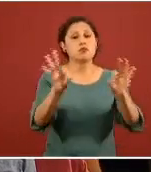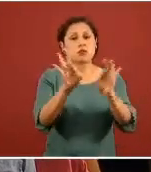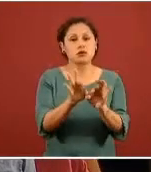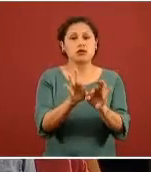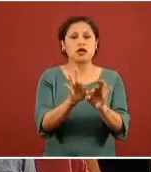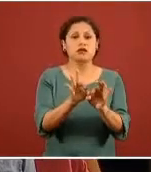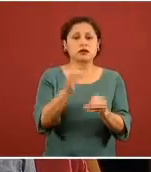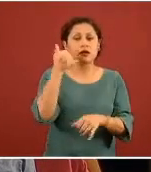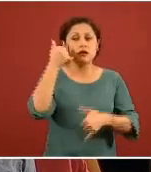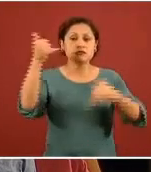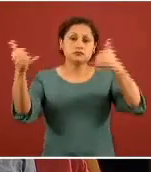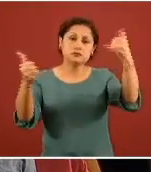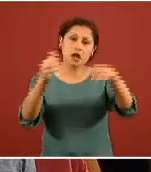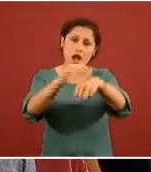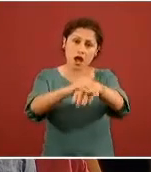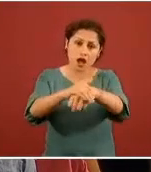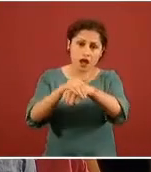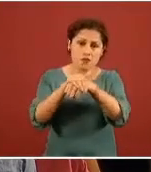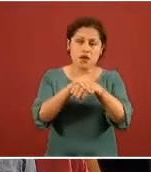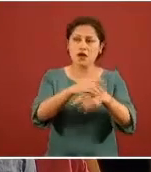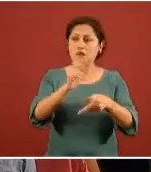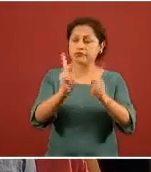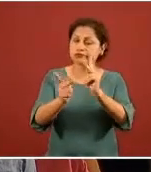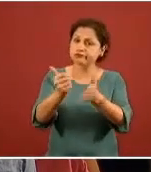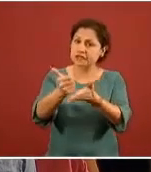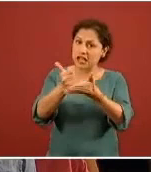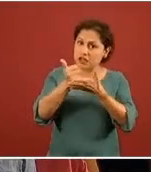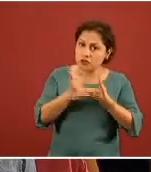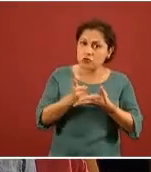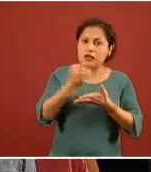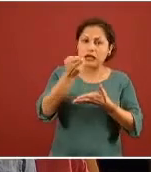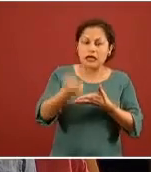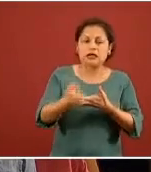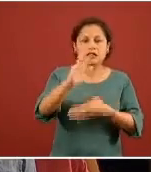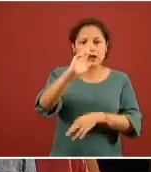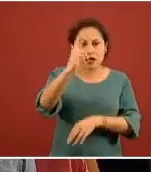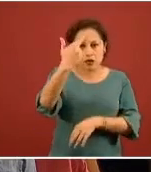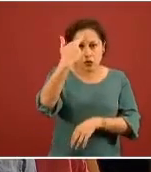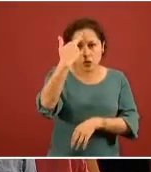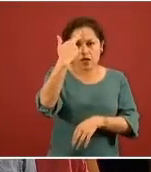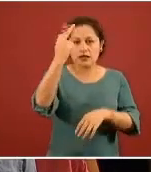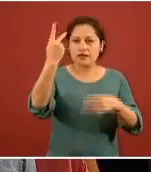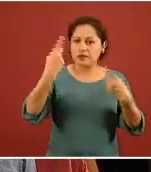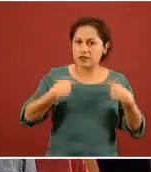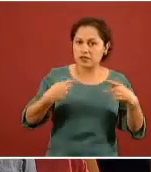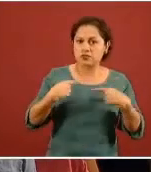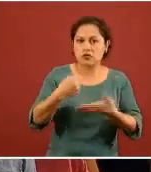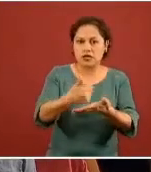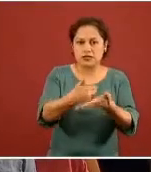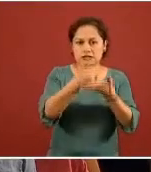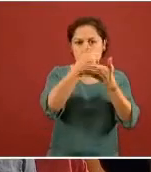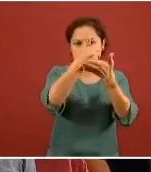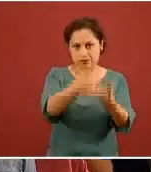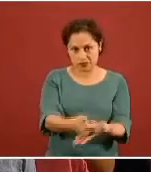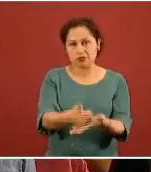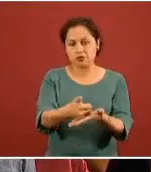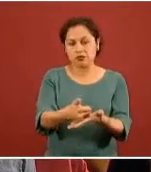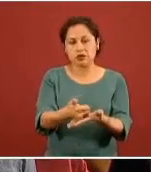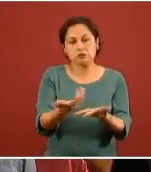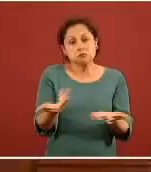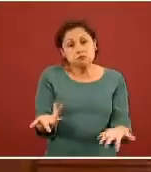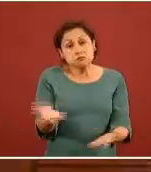una amiga, de las personas que normalmente son nuestra red de apoyo, incluso de personas que pudieran